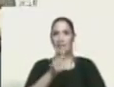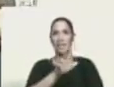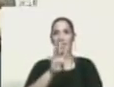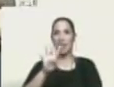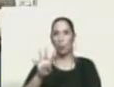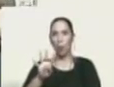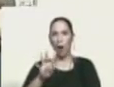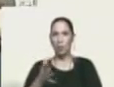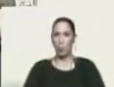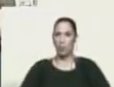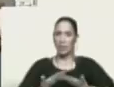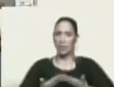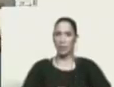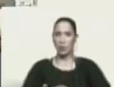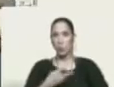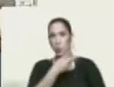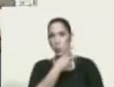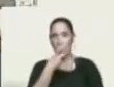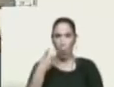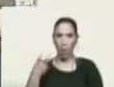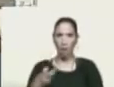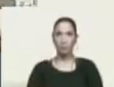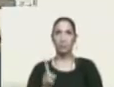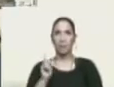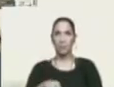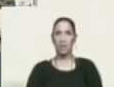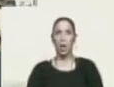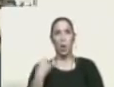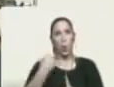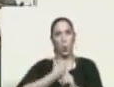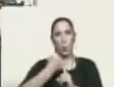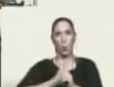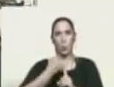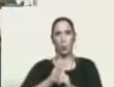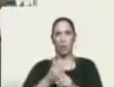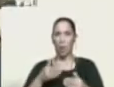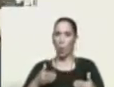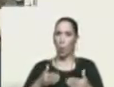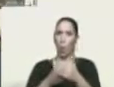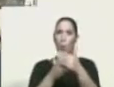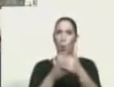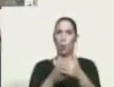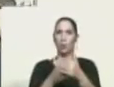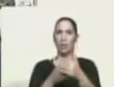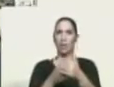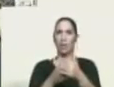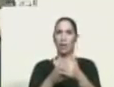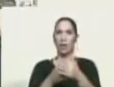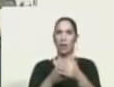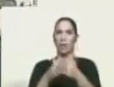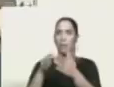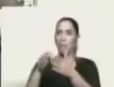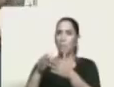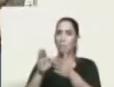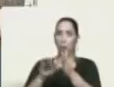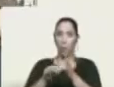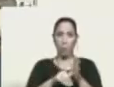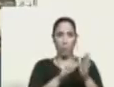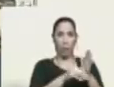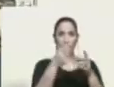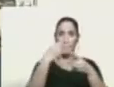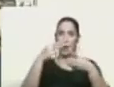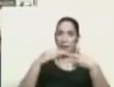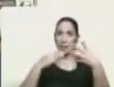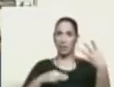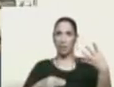droga. También hemos hecho esfuerzo en la lucha contra el tráfico y comercio ilícito de materiales estratégicos,